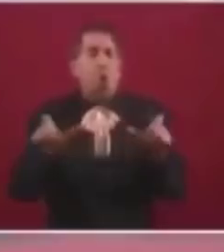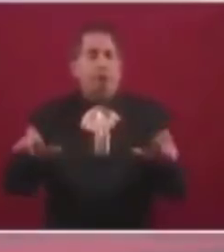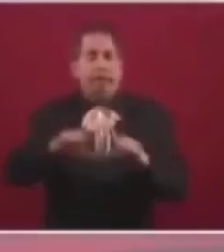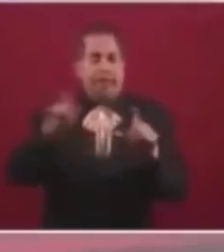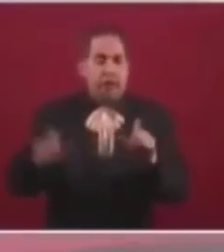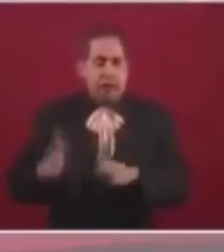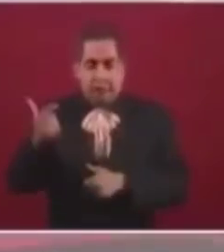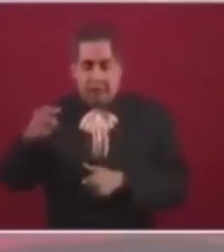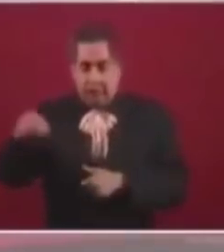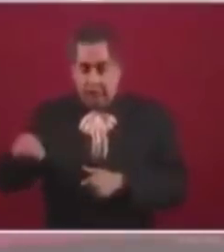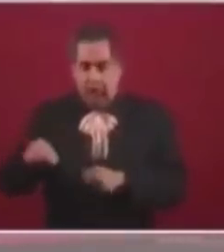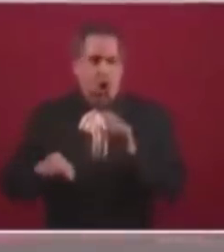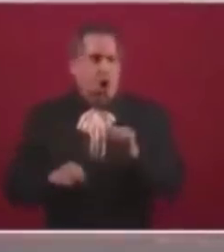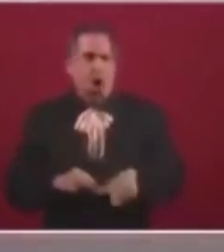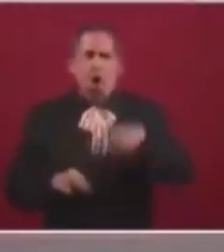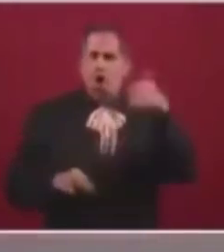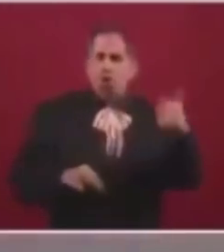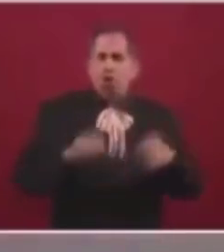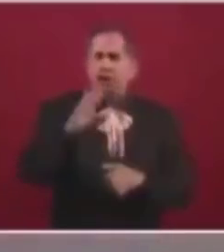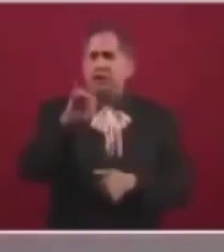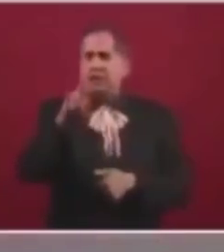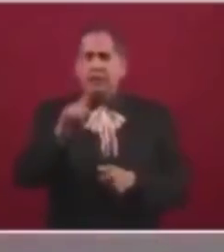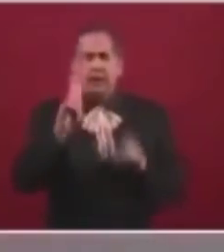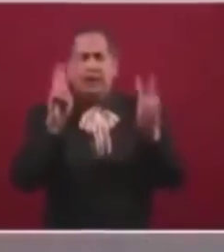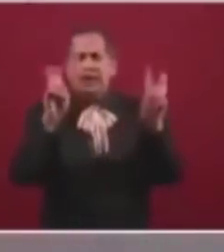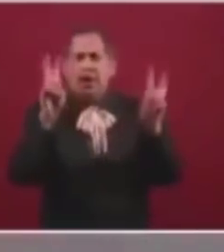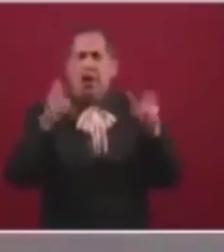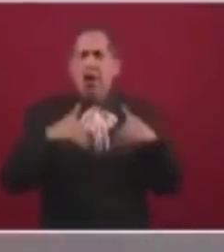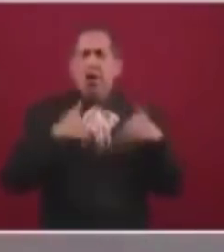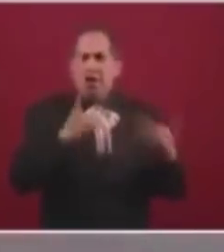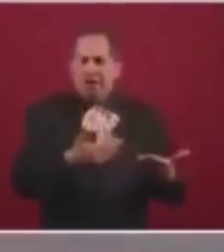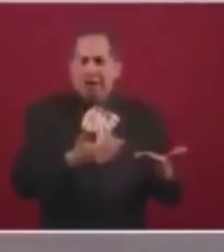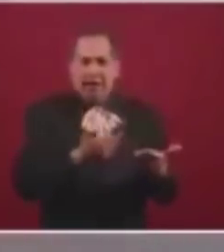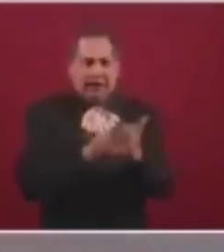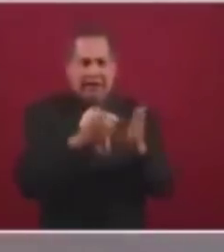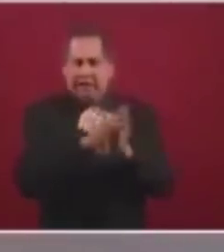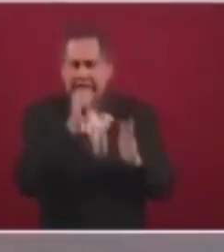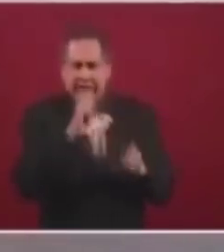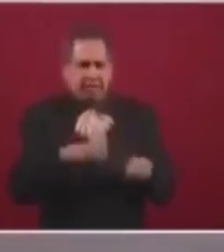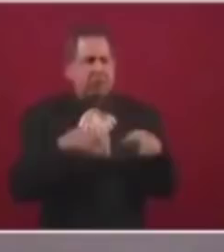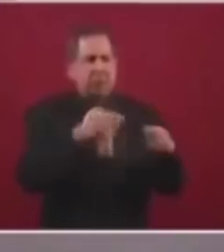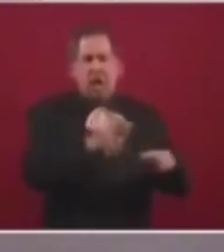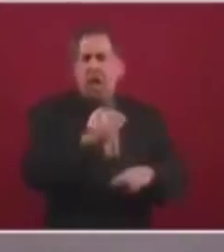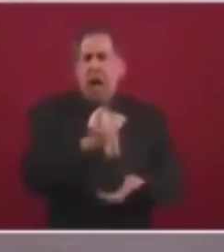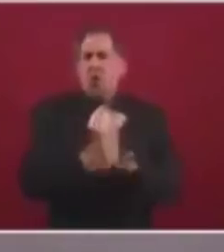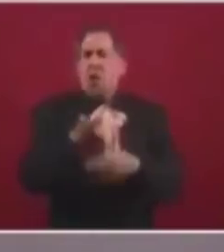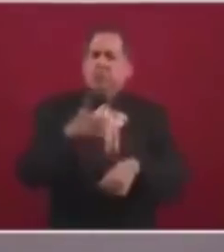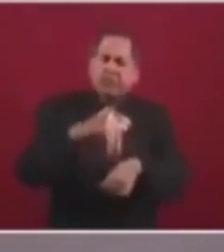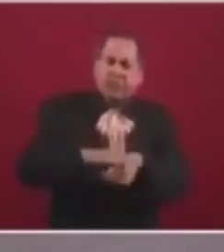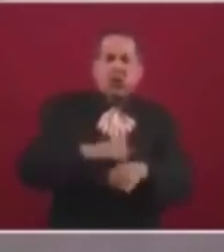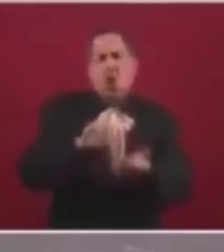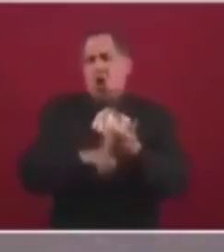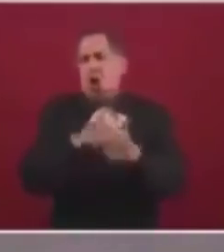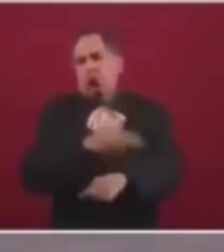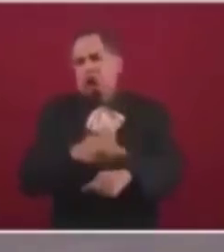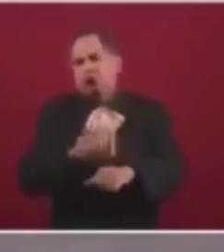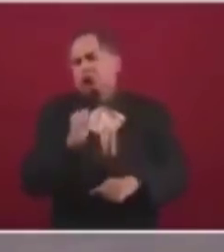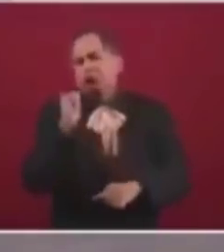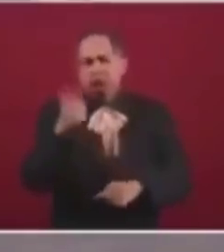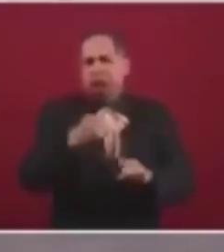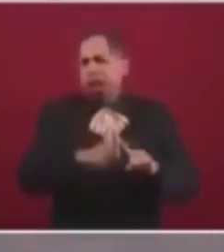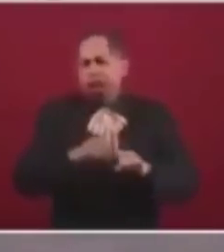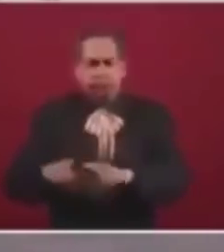Argentina, mira. Argentina. Chile. España. Italia. Polonia y Portugal. La Gendarmería